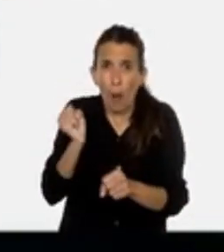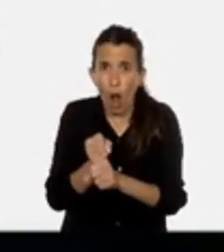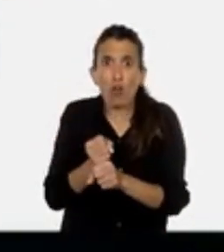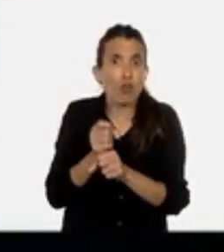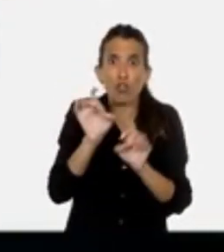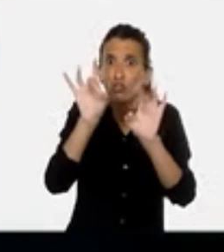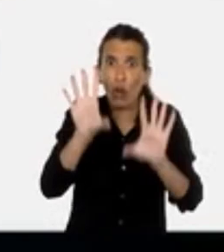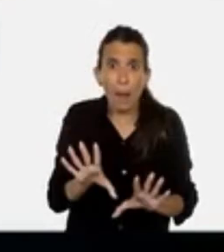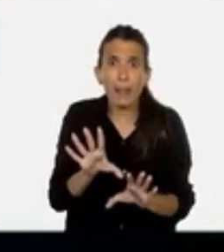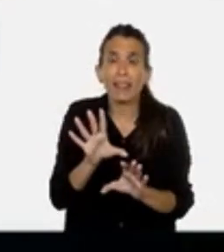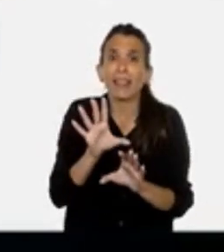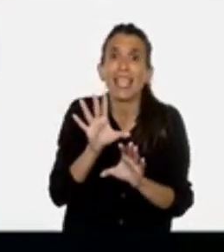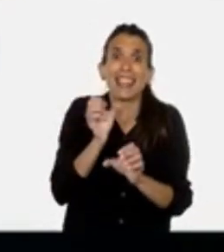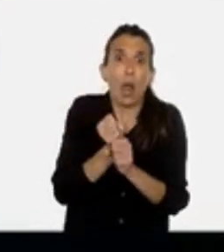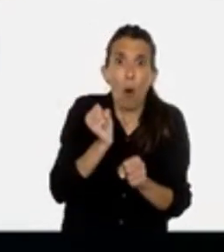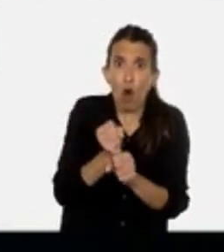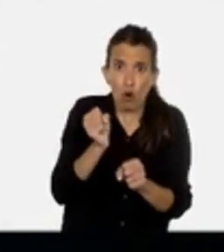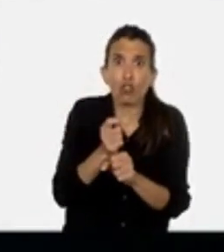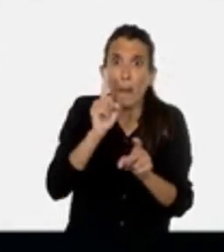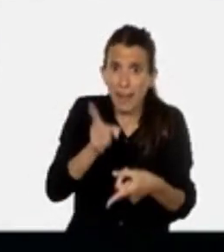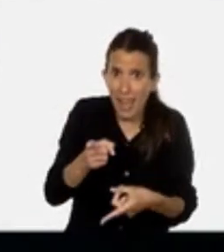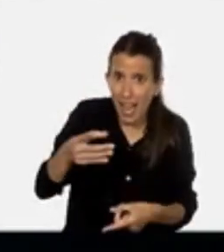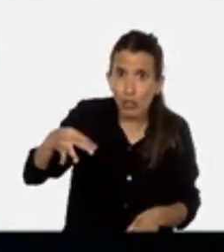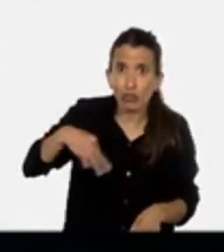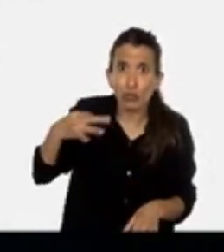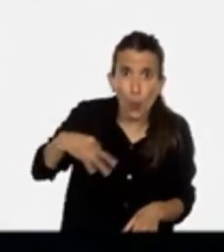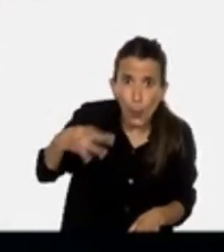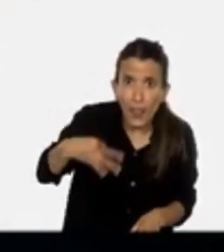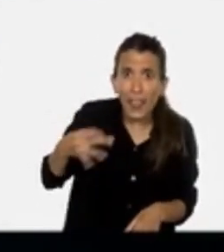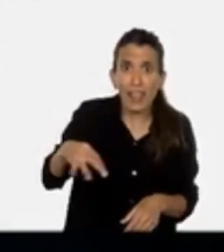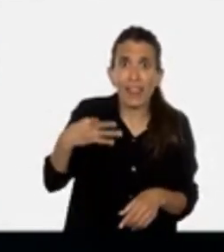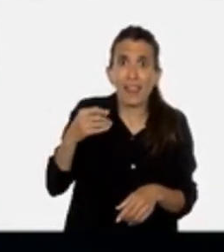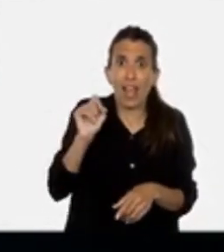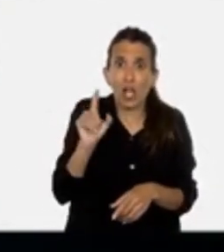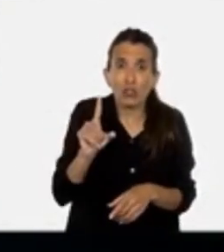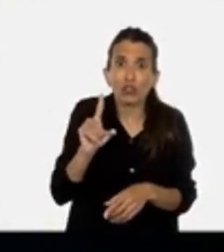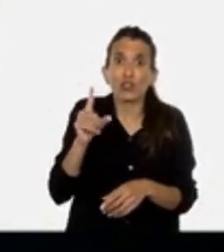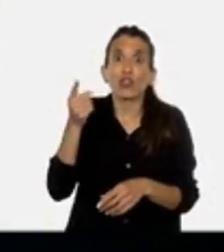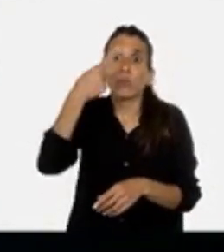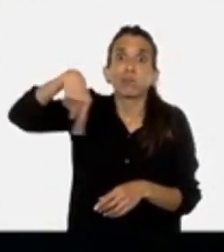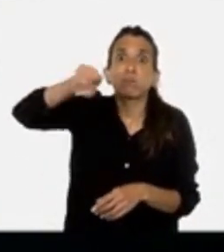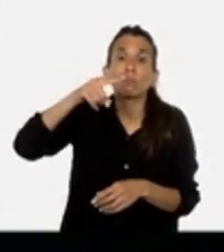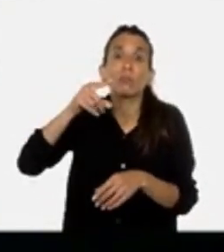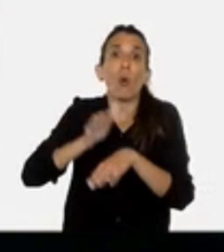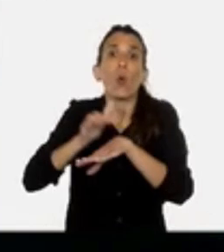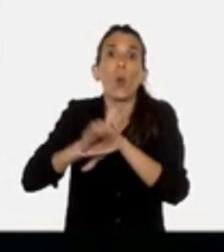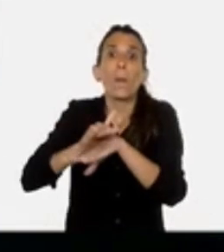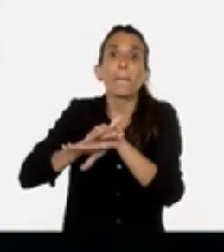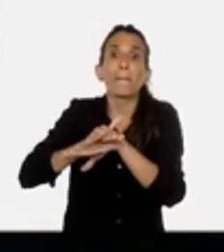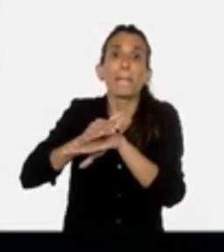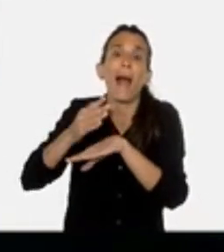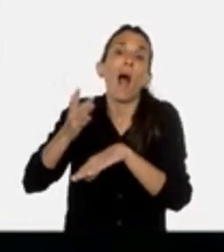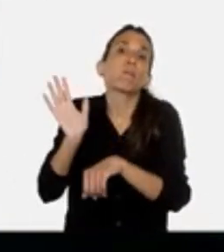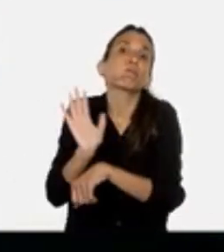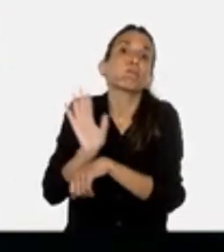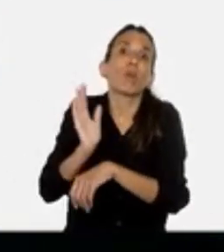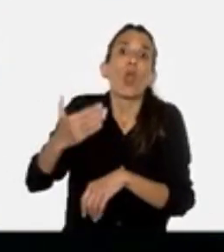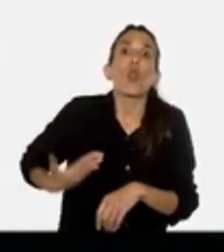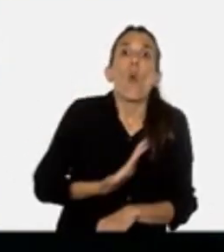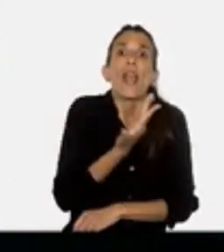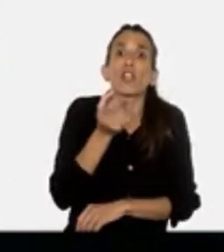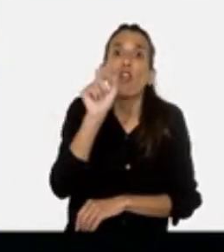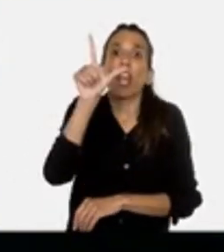también sus vidas producto de la impunidad con la que se manejan los dueños del país hay que decir